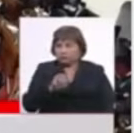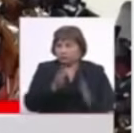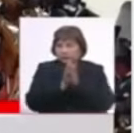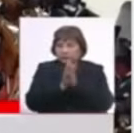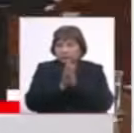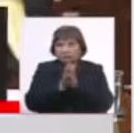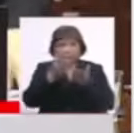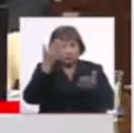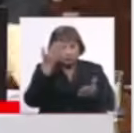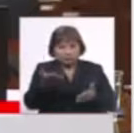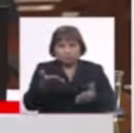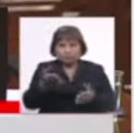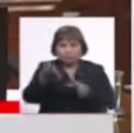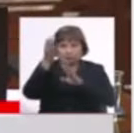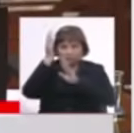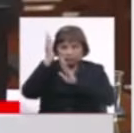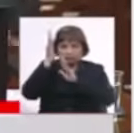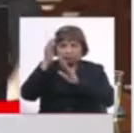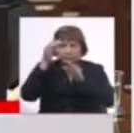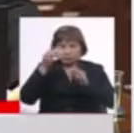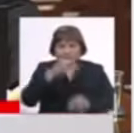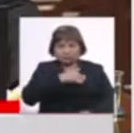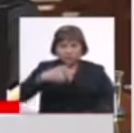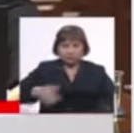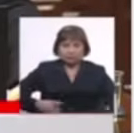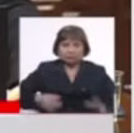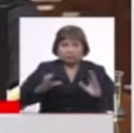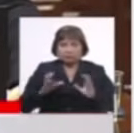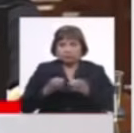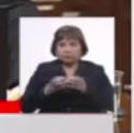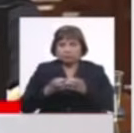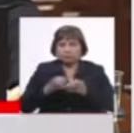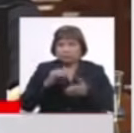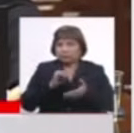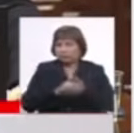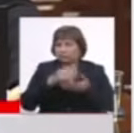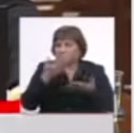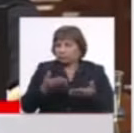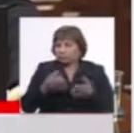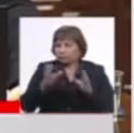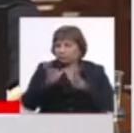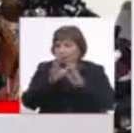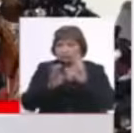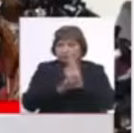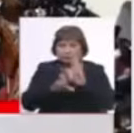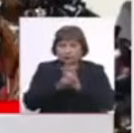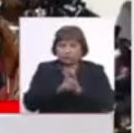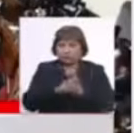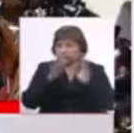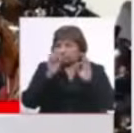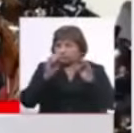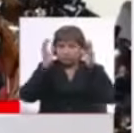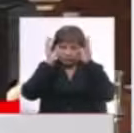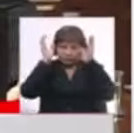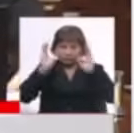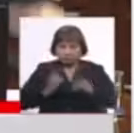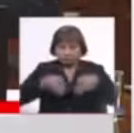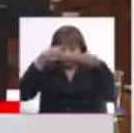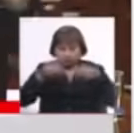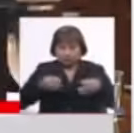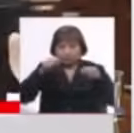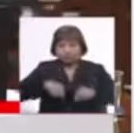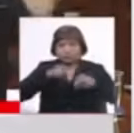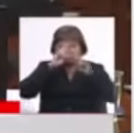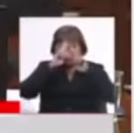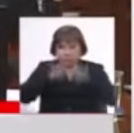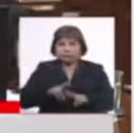favor Deer como presidente de la comisión tribunal constitucional ya el acuerdo ha sido tomado acá